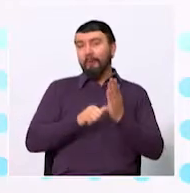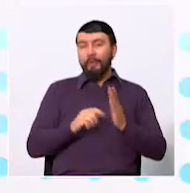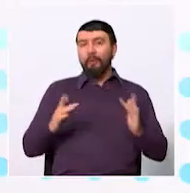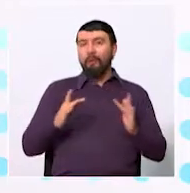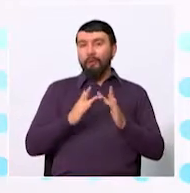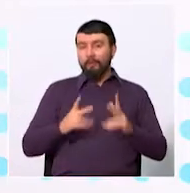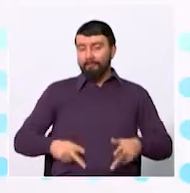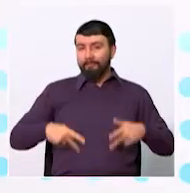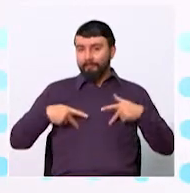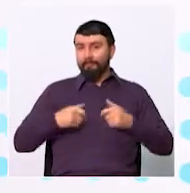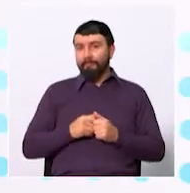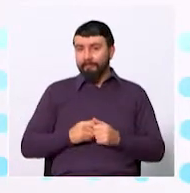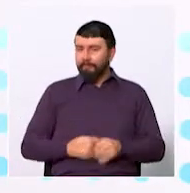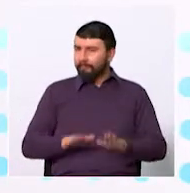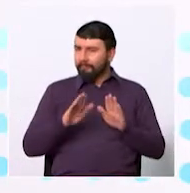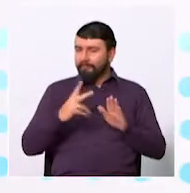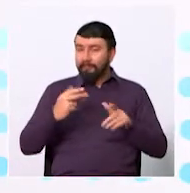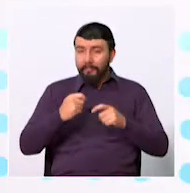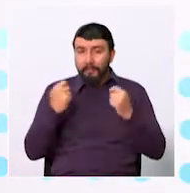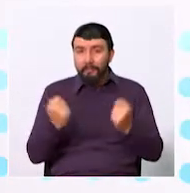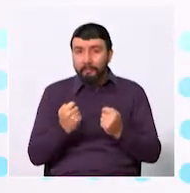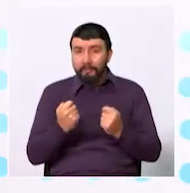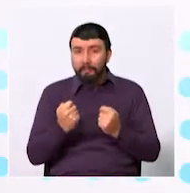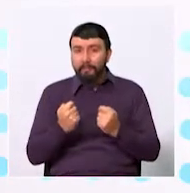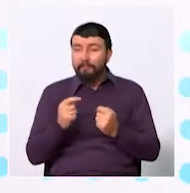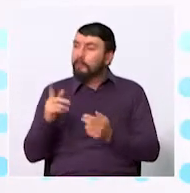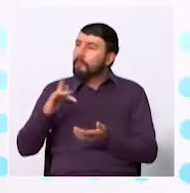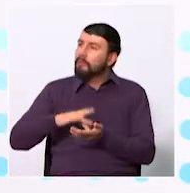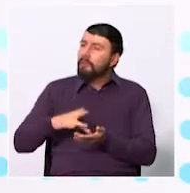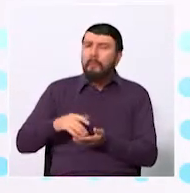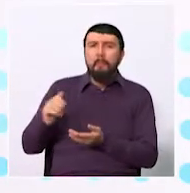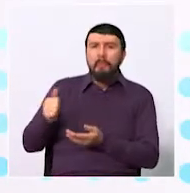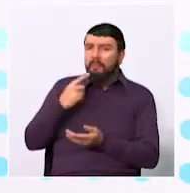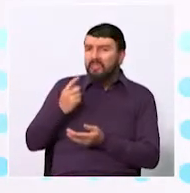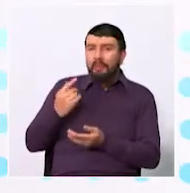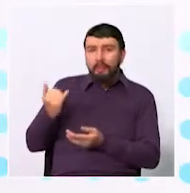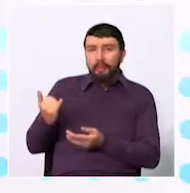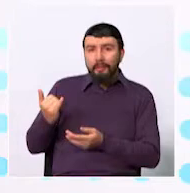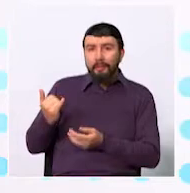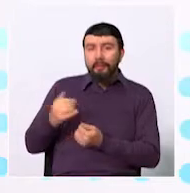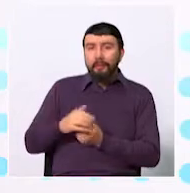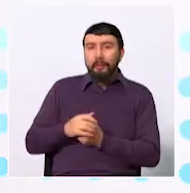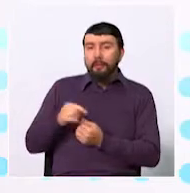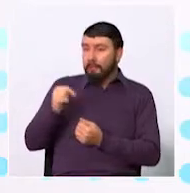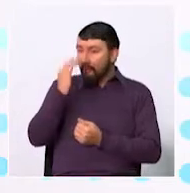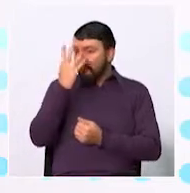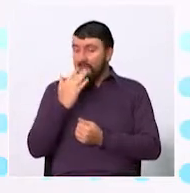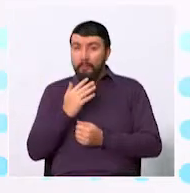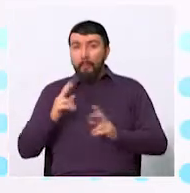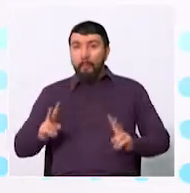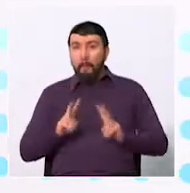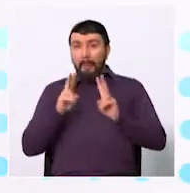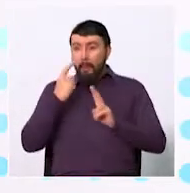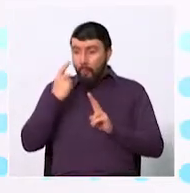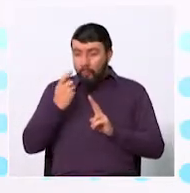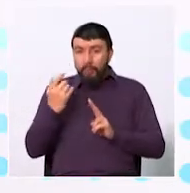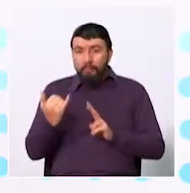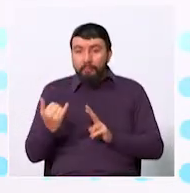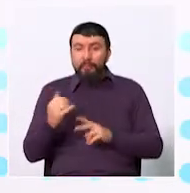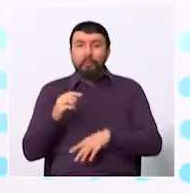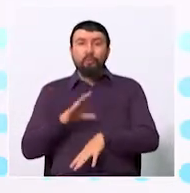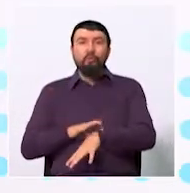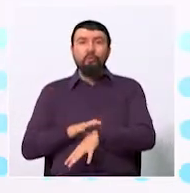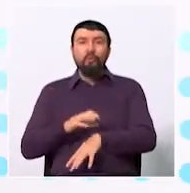vamos al primer corto de comerciales estamos como lo dijo el doctor orden de que rojas en facebook lite busquen doctor rojas de la cuenta